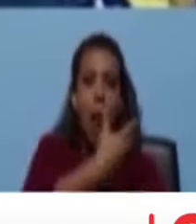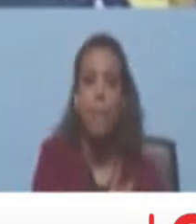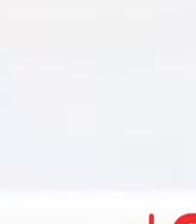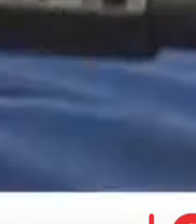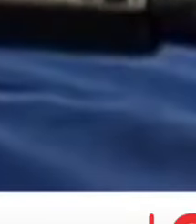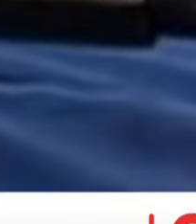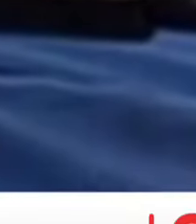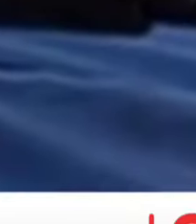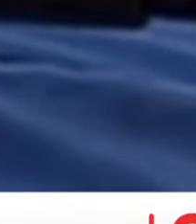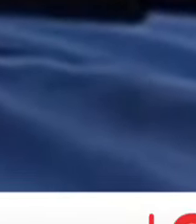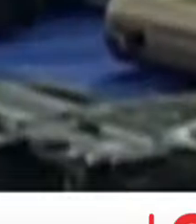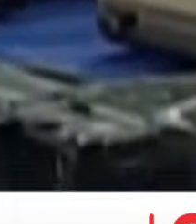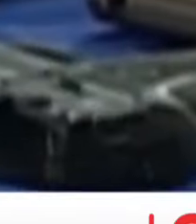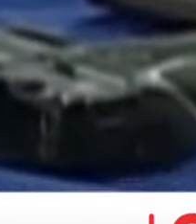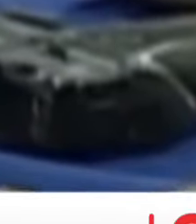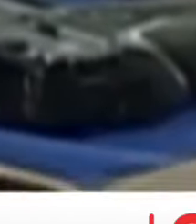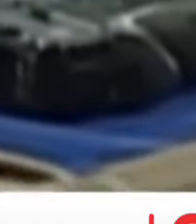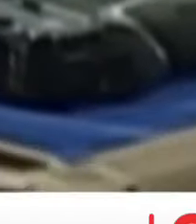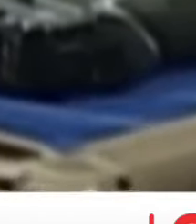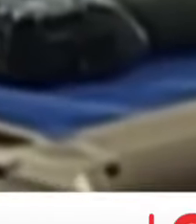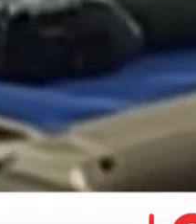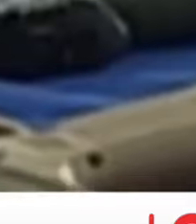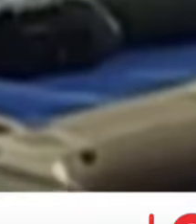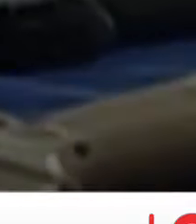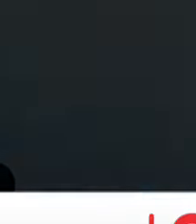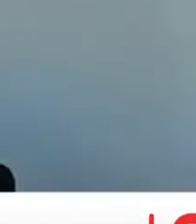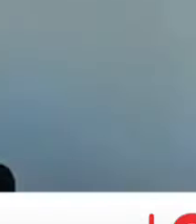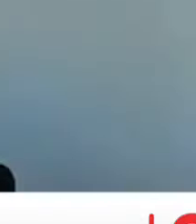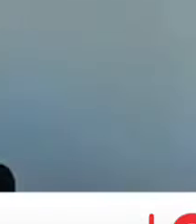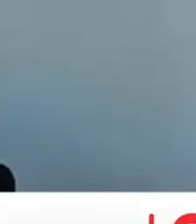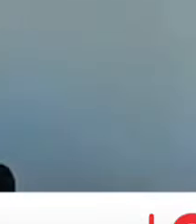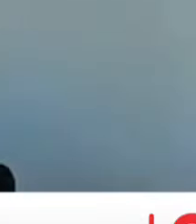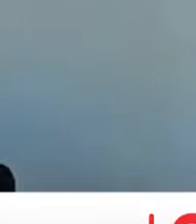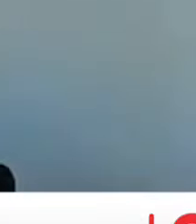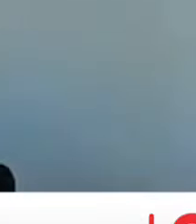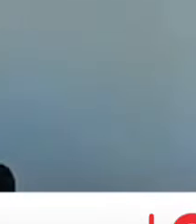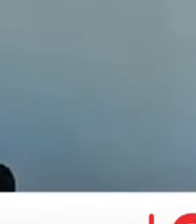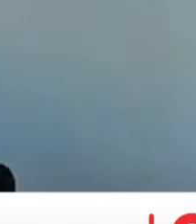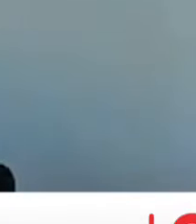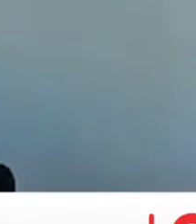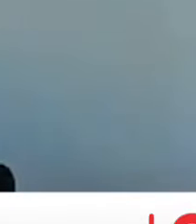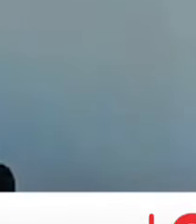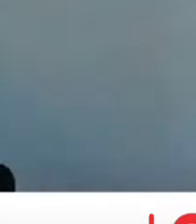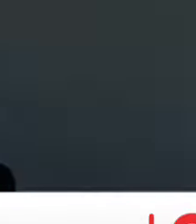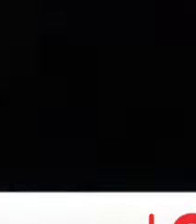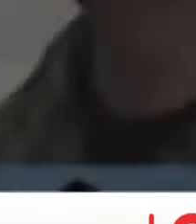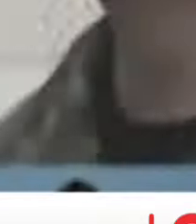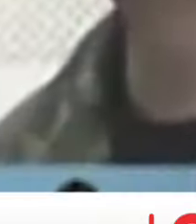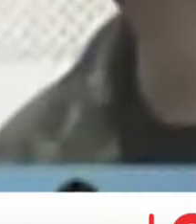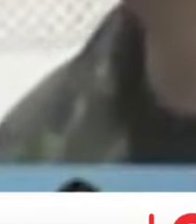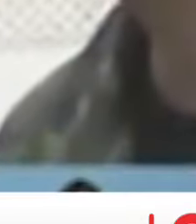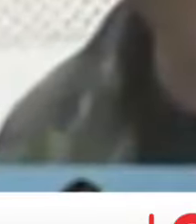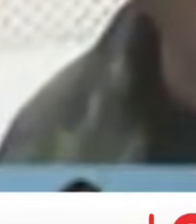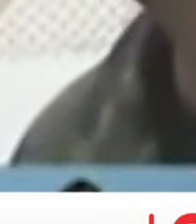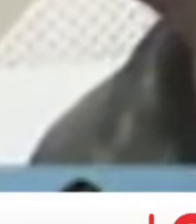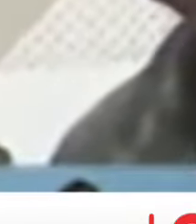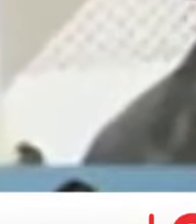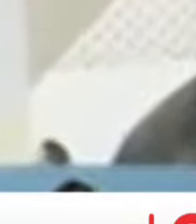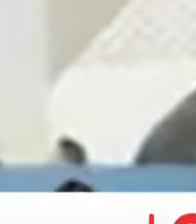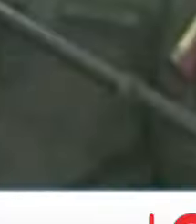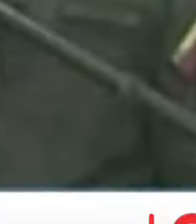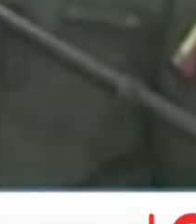Nicolás Maduro los venezolanos perdimos la cuenta de Cuántas veces desde que maduro es